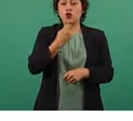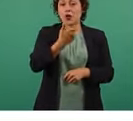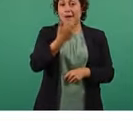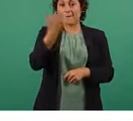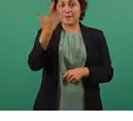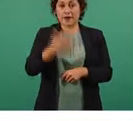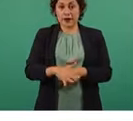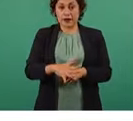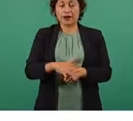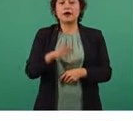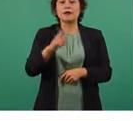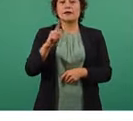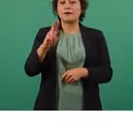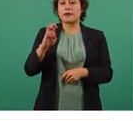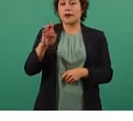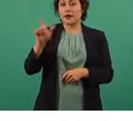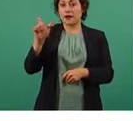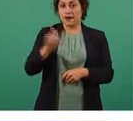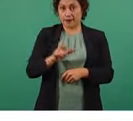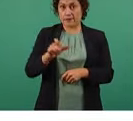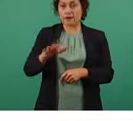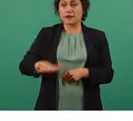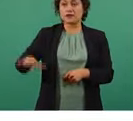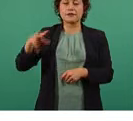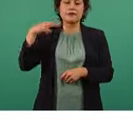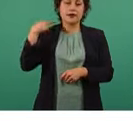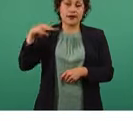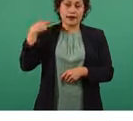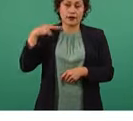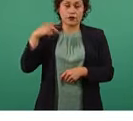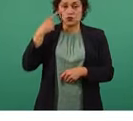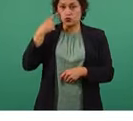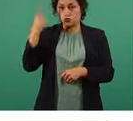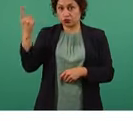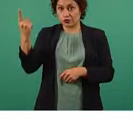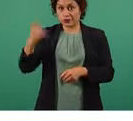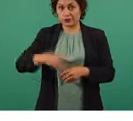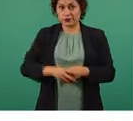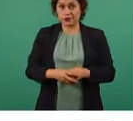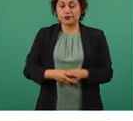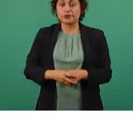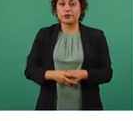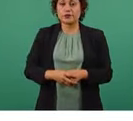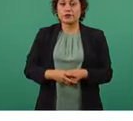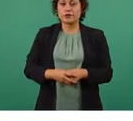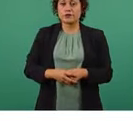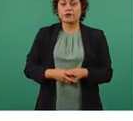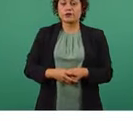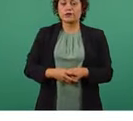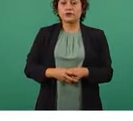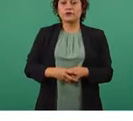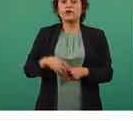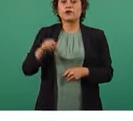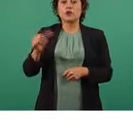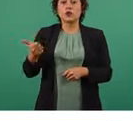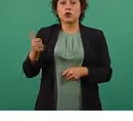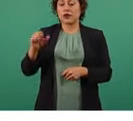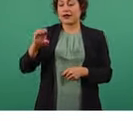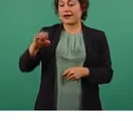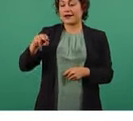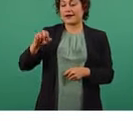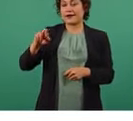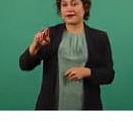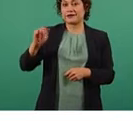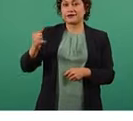la franquicia Pemex en Coatzacoalcos, Veracruz, en 20 pesos con 49 centavos, y Red Energy en